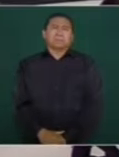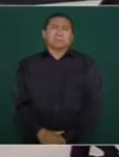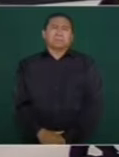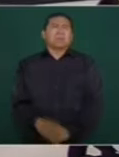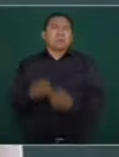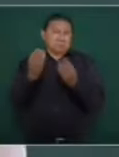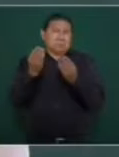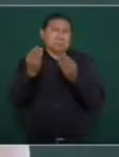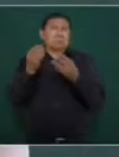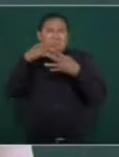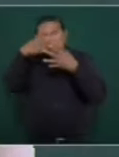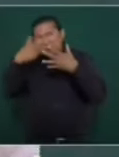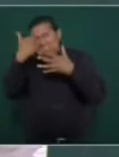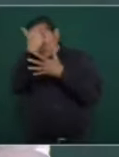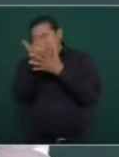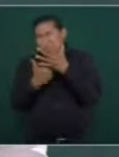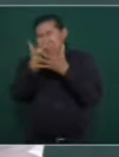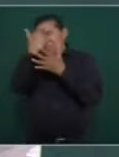Hay muchísimos,